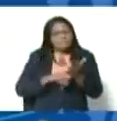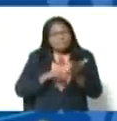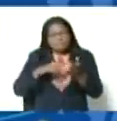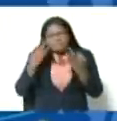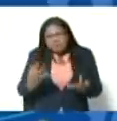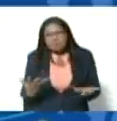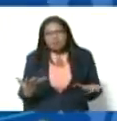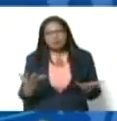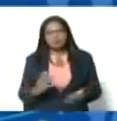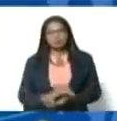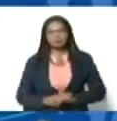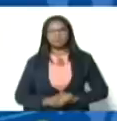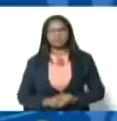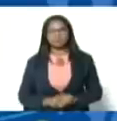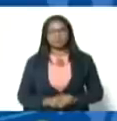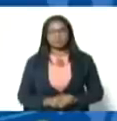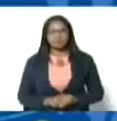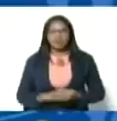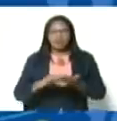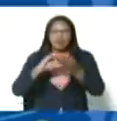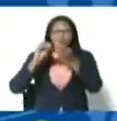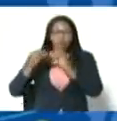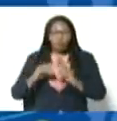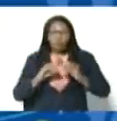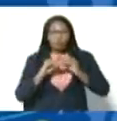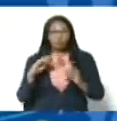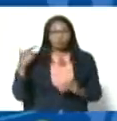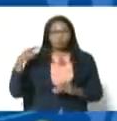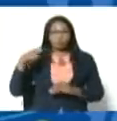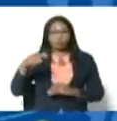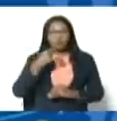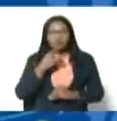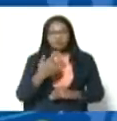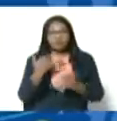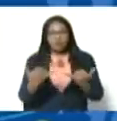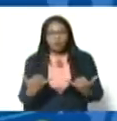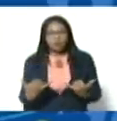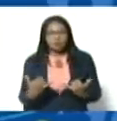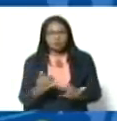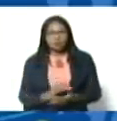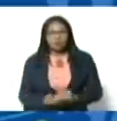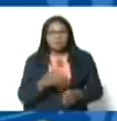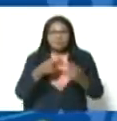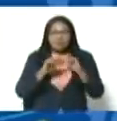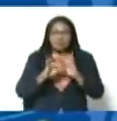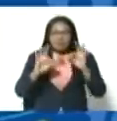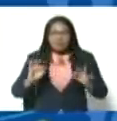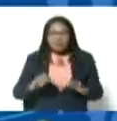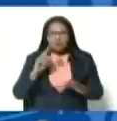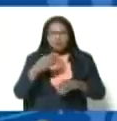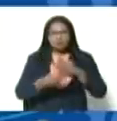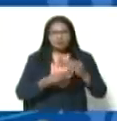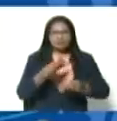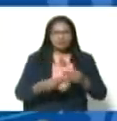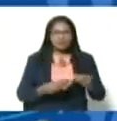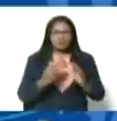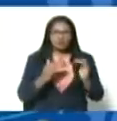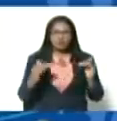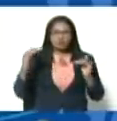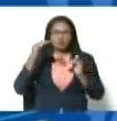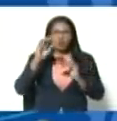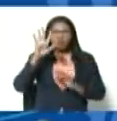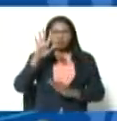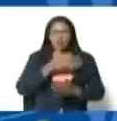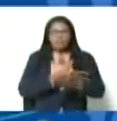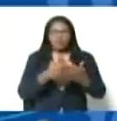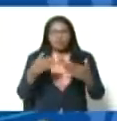que el mantenimiento de un tren en la categoría que se está haciendo ahorita, incluso a la mitad de lo que se está haciendo en este momento, supera los 5 millones